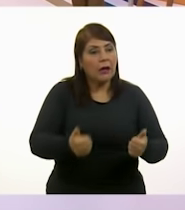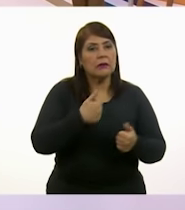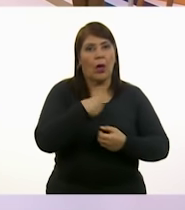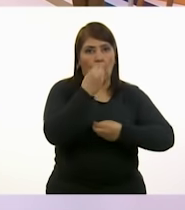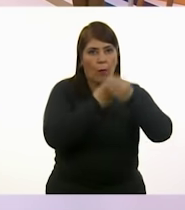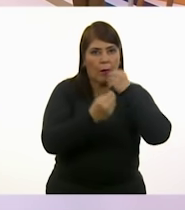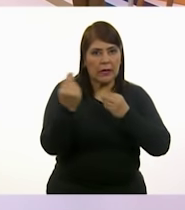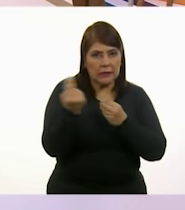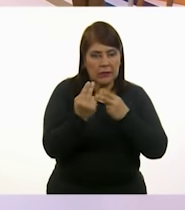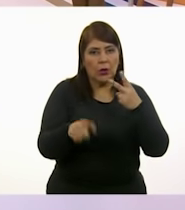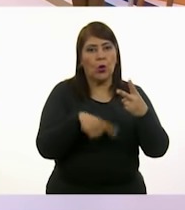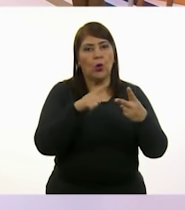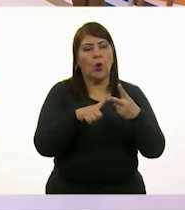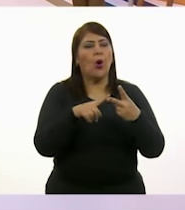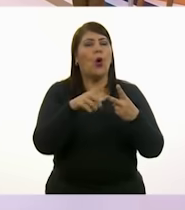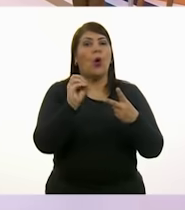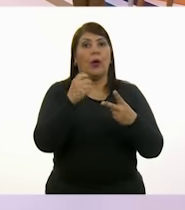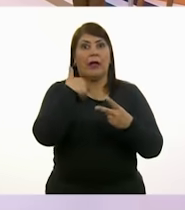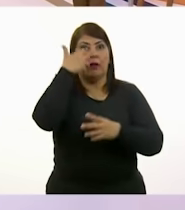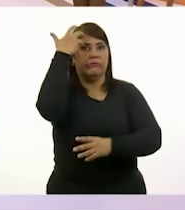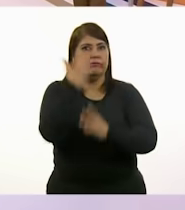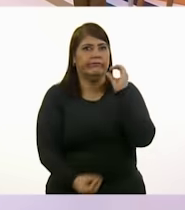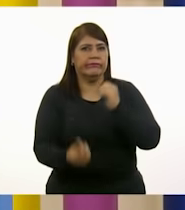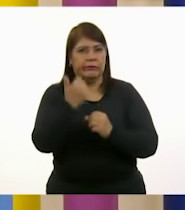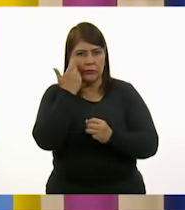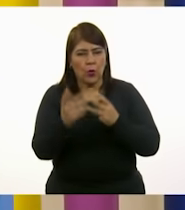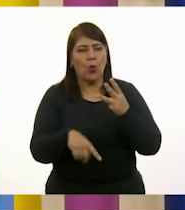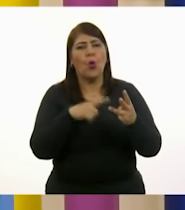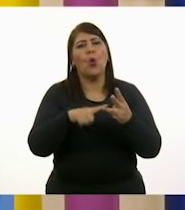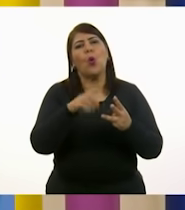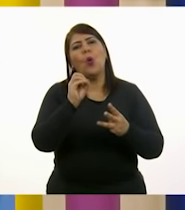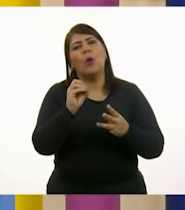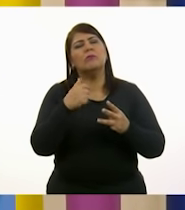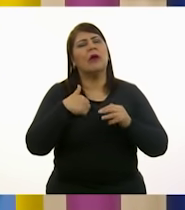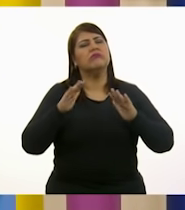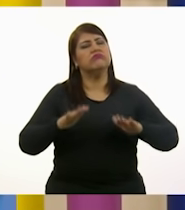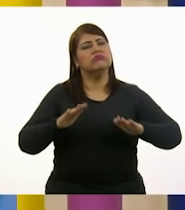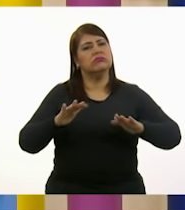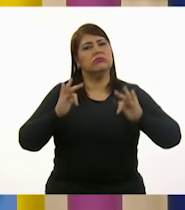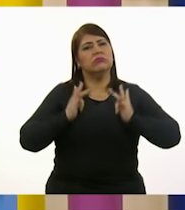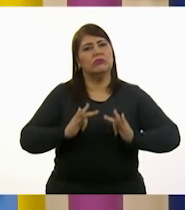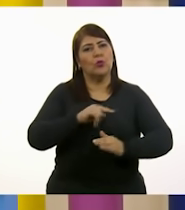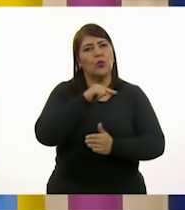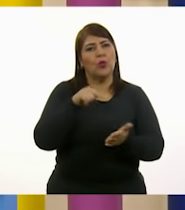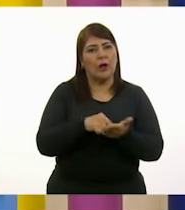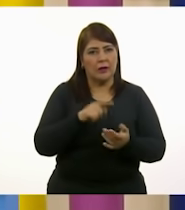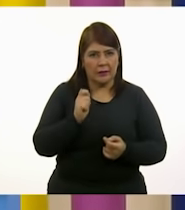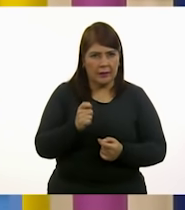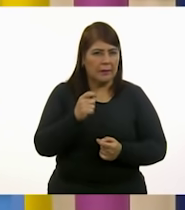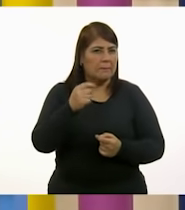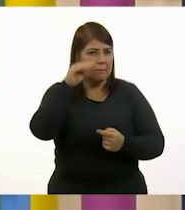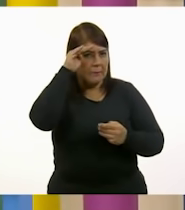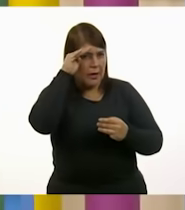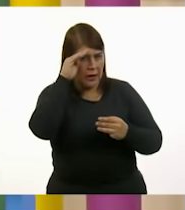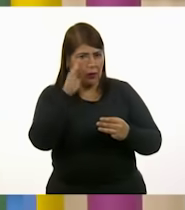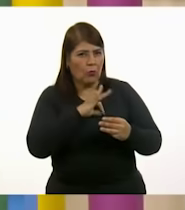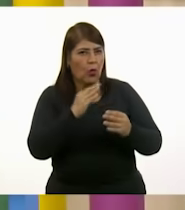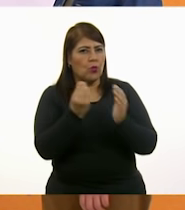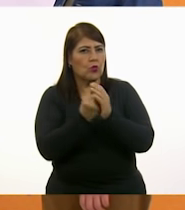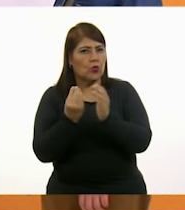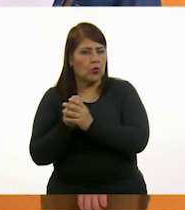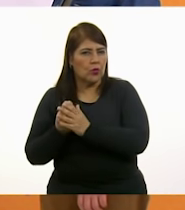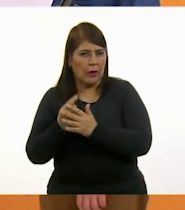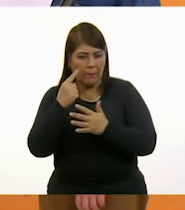alimento Porque quieren escapar o porque quieren estar en un lugar tranquilo, Pepe ¿Qué te parece nuestra clasificación de animales?